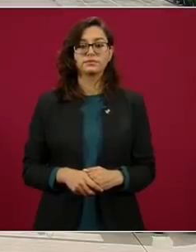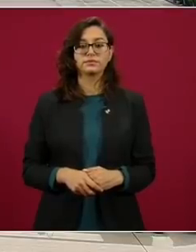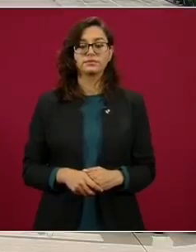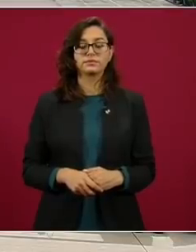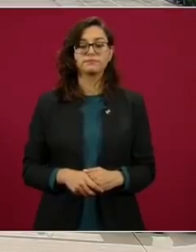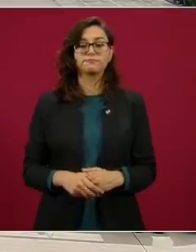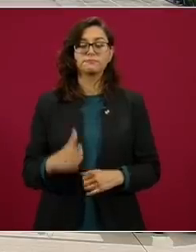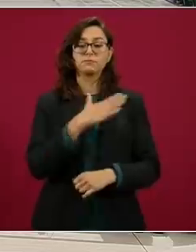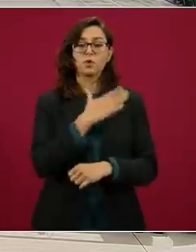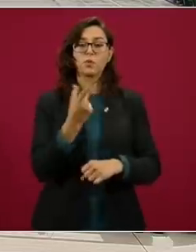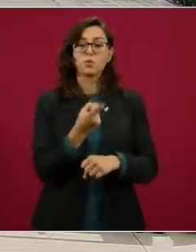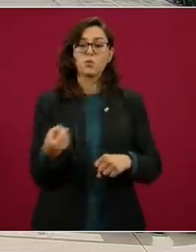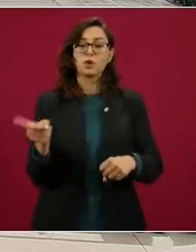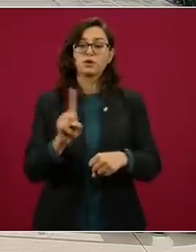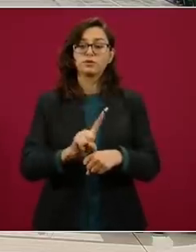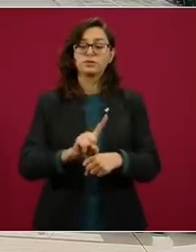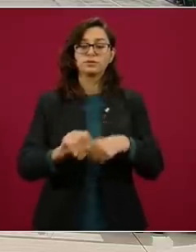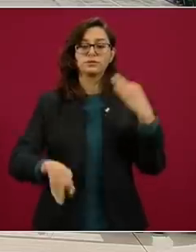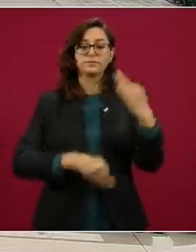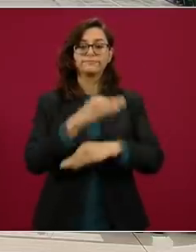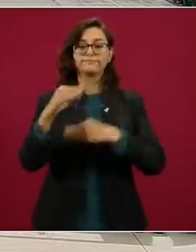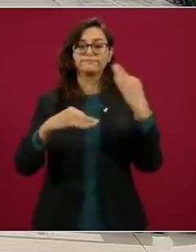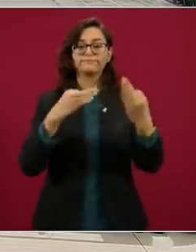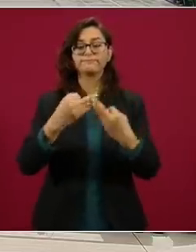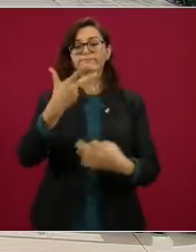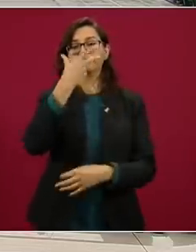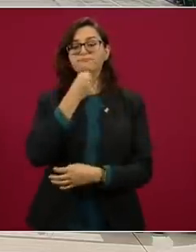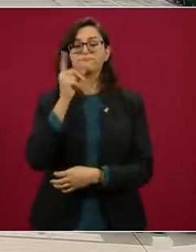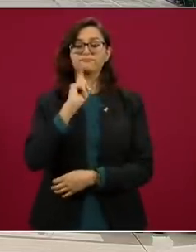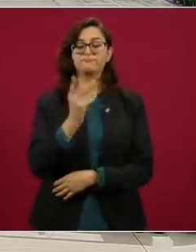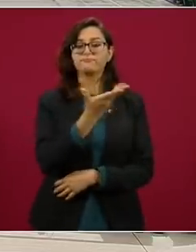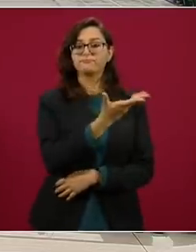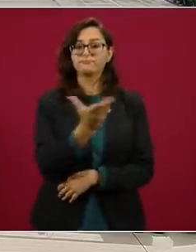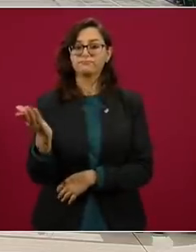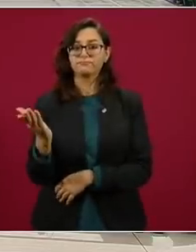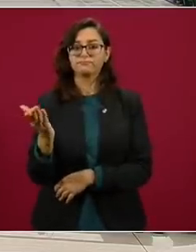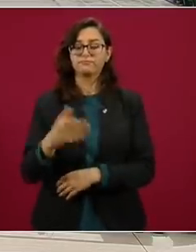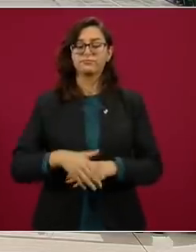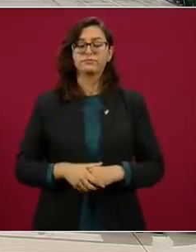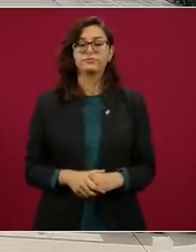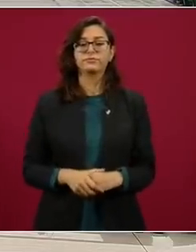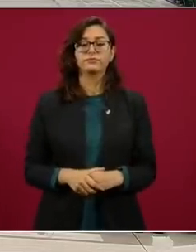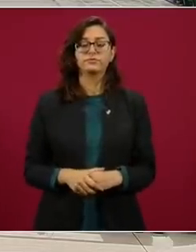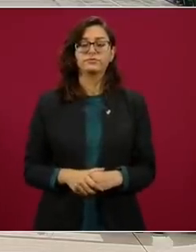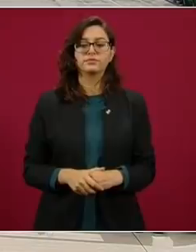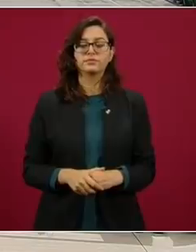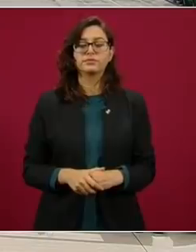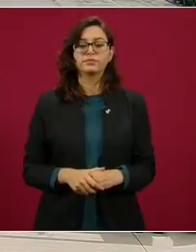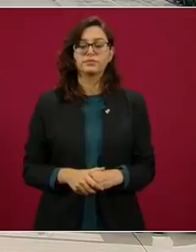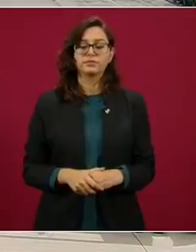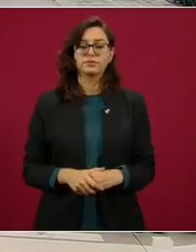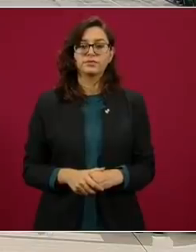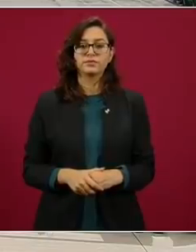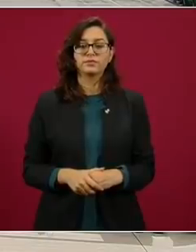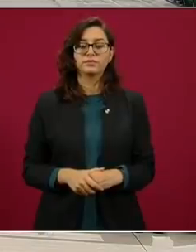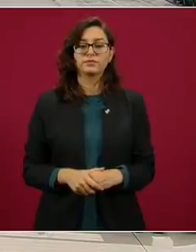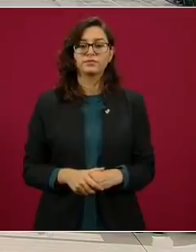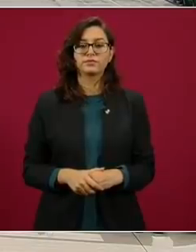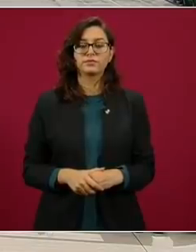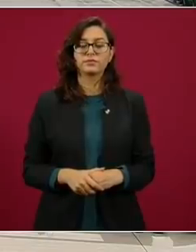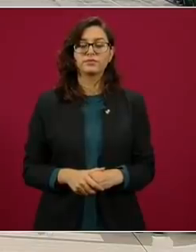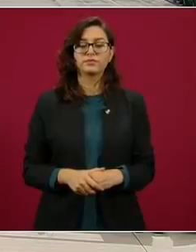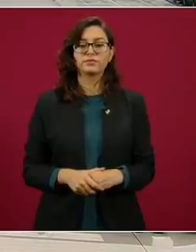muy buenos días a todas y todos saludo con mucho respeto la